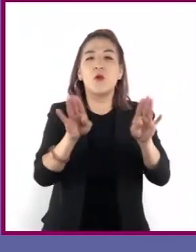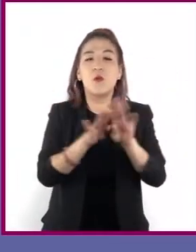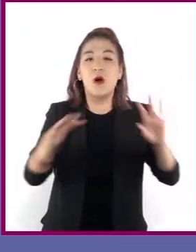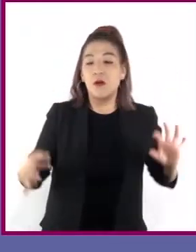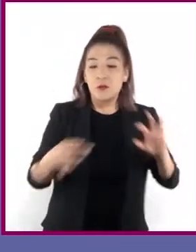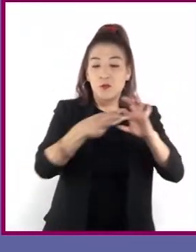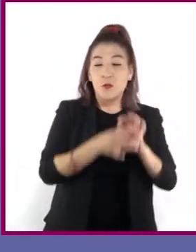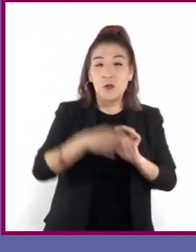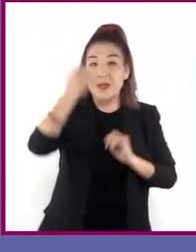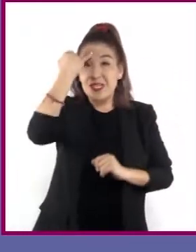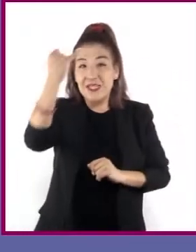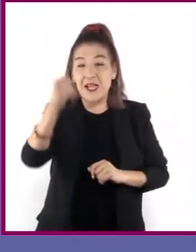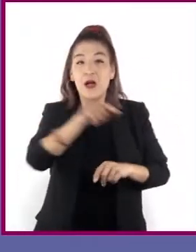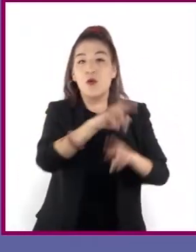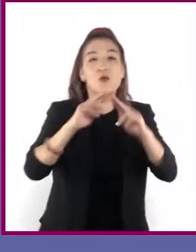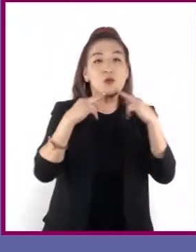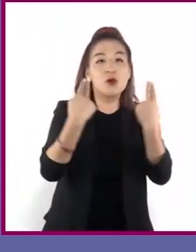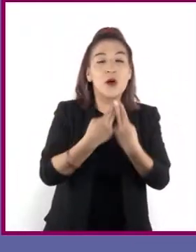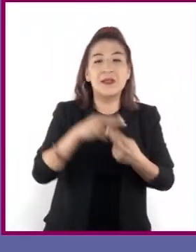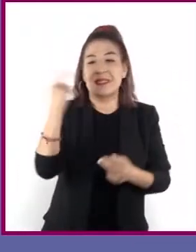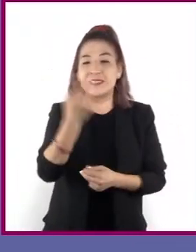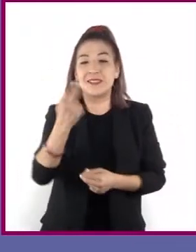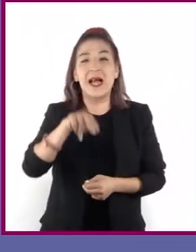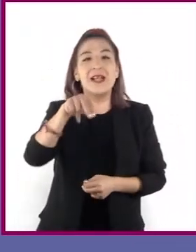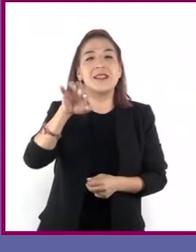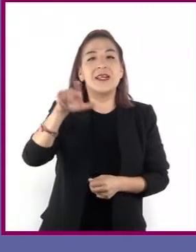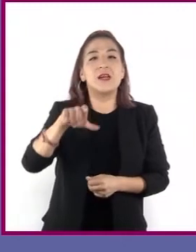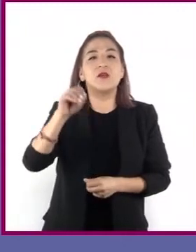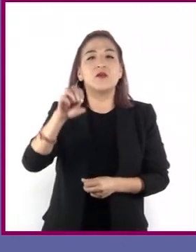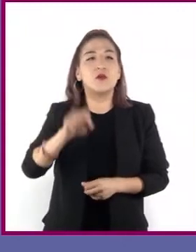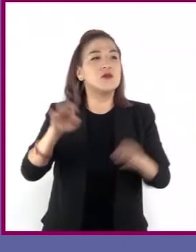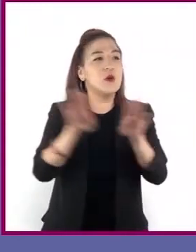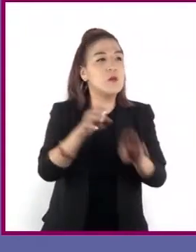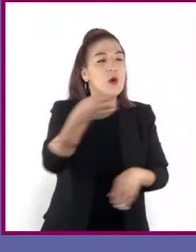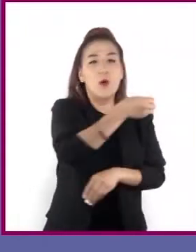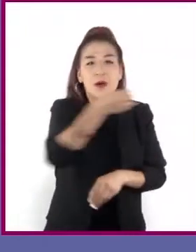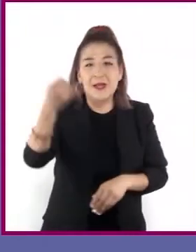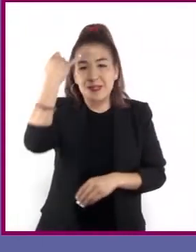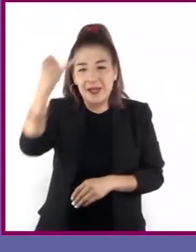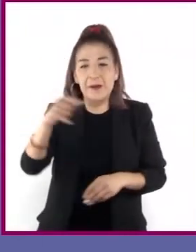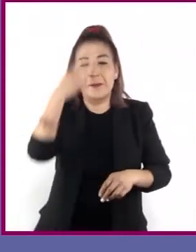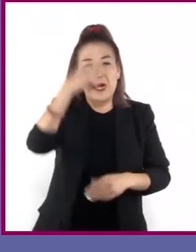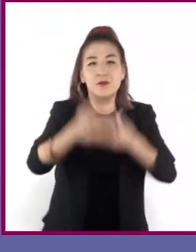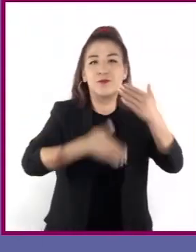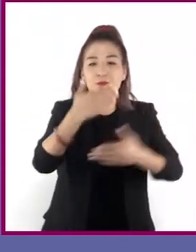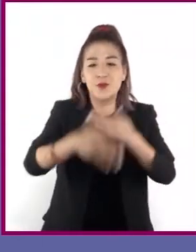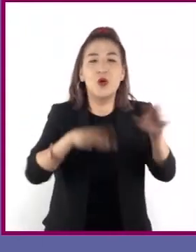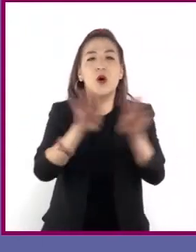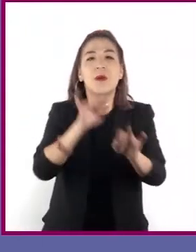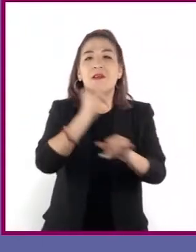son indispensables los nexos, que son palabras que enlazan oraciones y facilitan el proceso de síntesis al resumir. Por